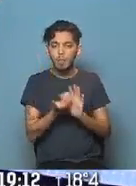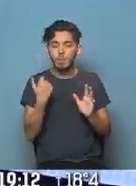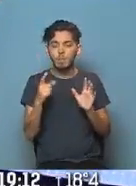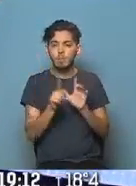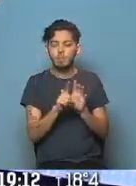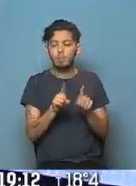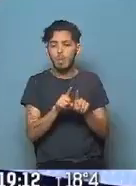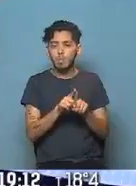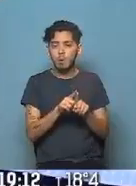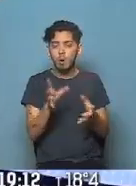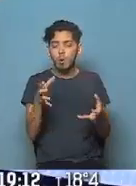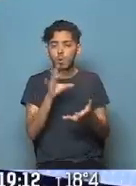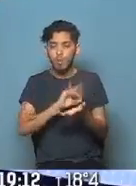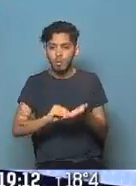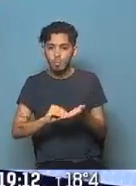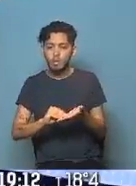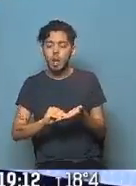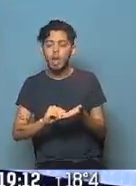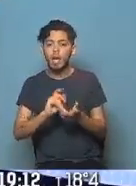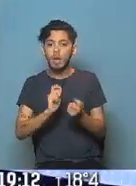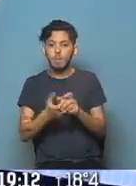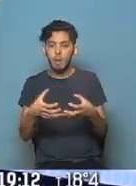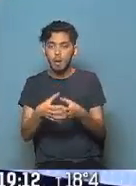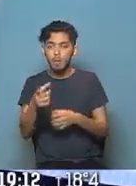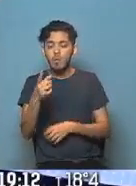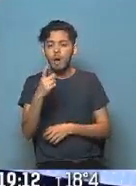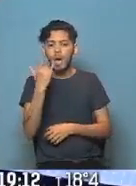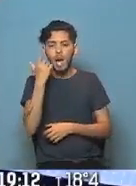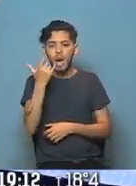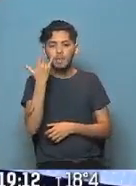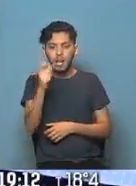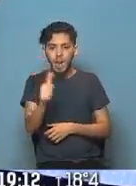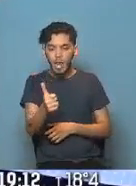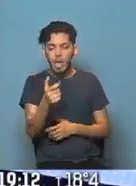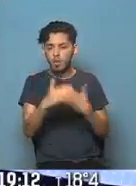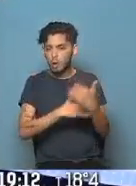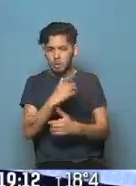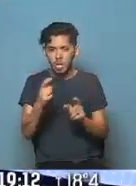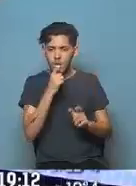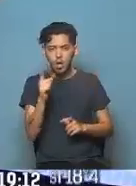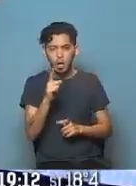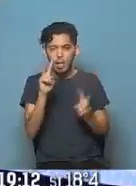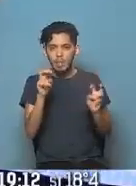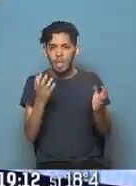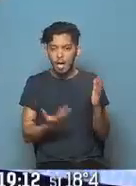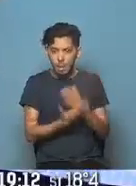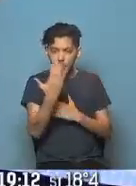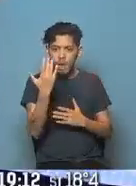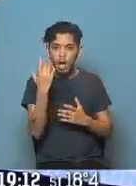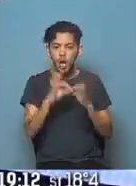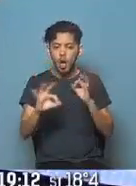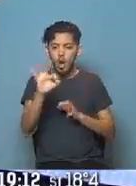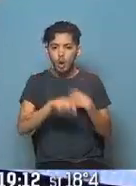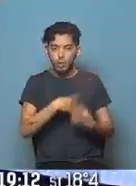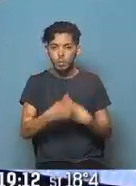para una diputada de Cambiemos, de Aida Ayala, y Cambiemos no acelera ni intenta sacar el tema ni llevarlo adelante, ¿no? A propósito